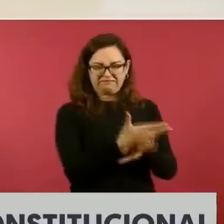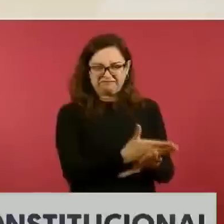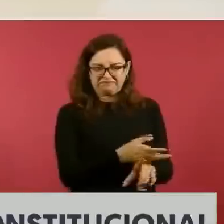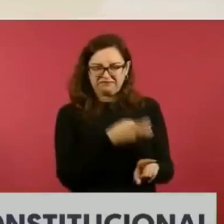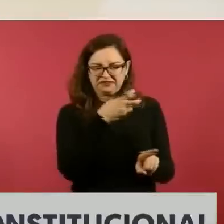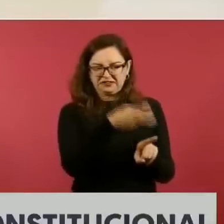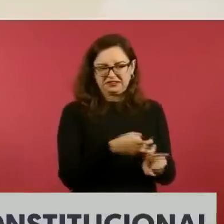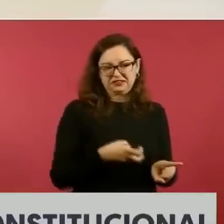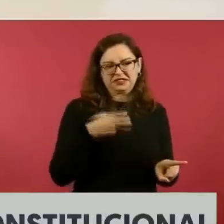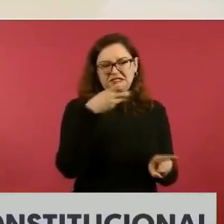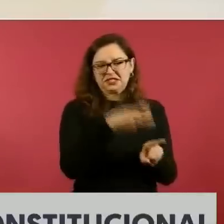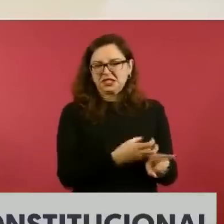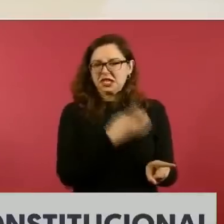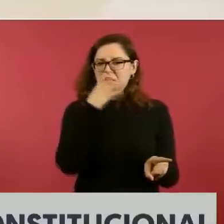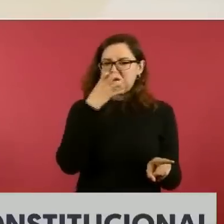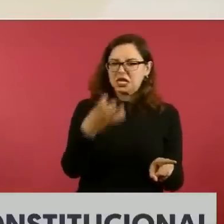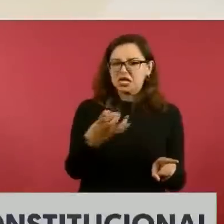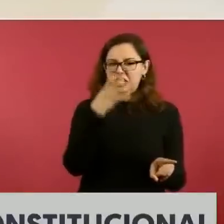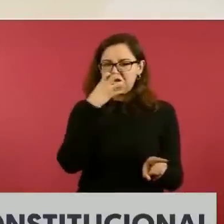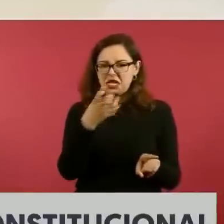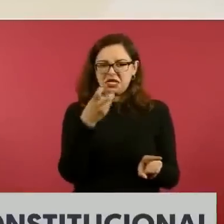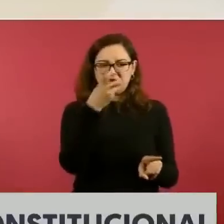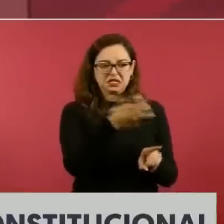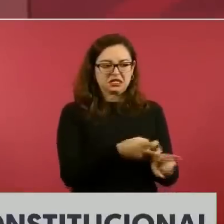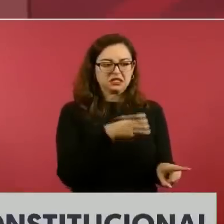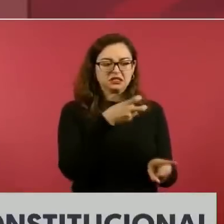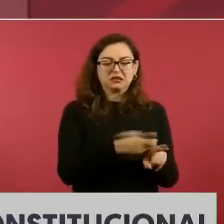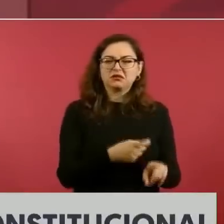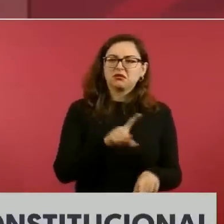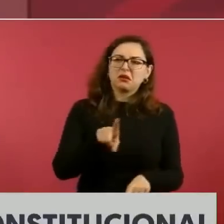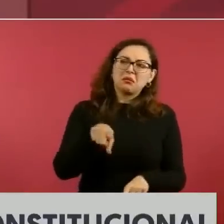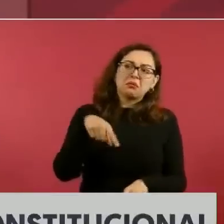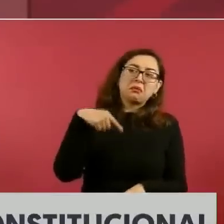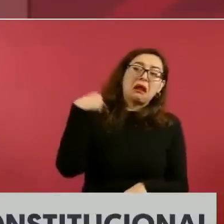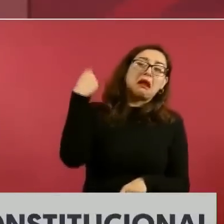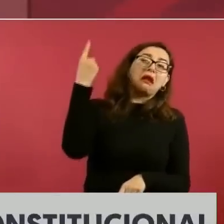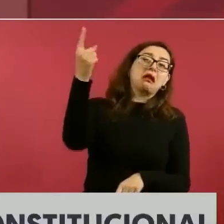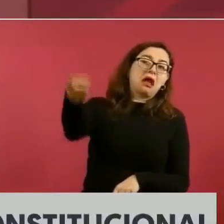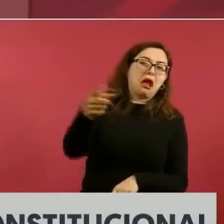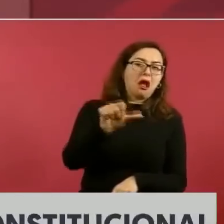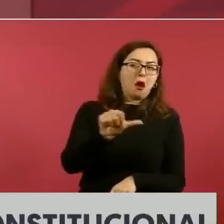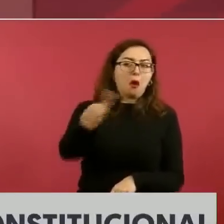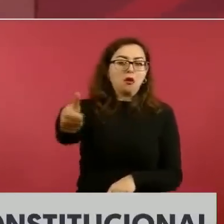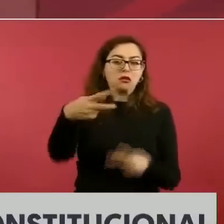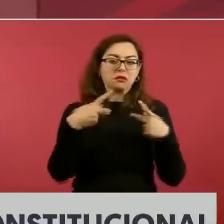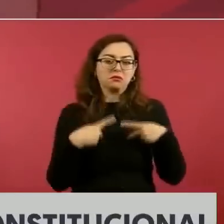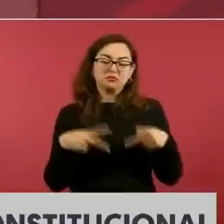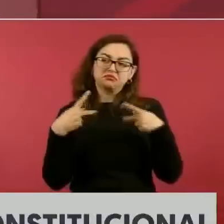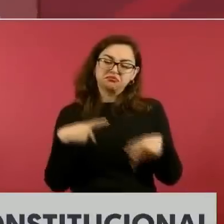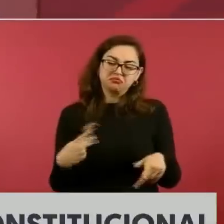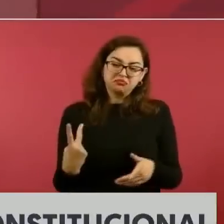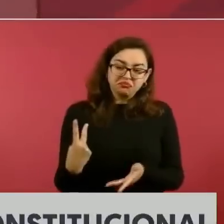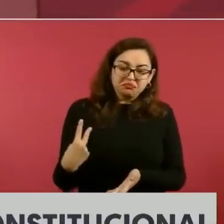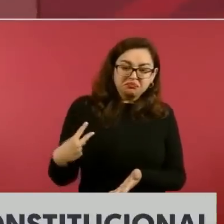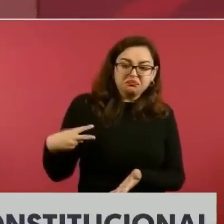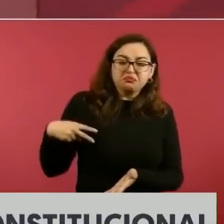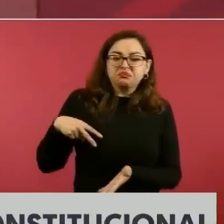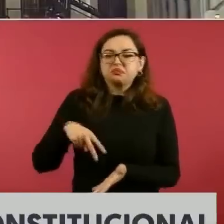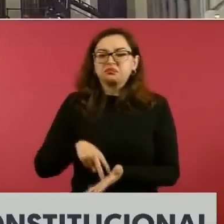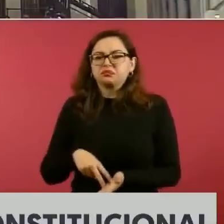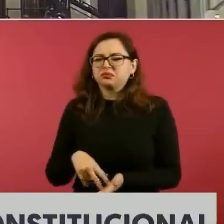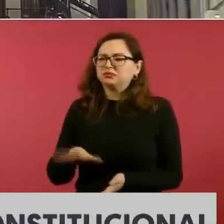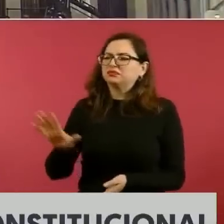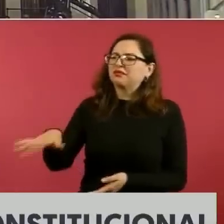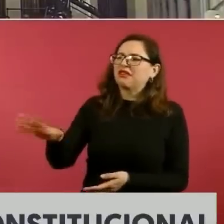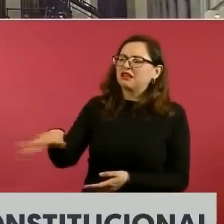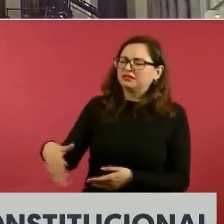se bloqueó por lo pronto la conversación con la senadora Kenia López Rabadán. Senadora, sí escuchó mi última pregunta, perdimos por un momento la